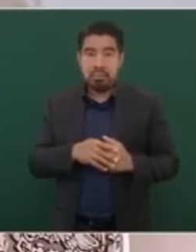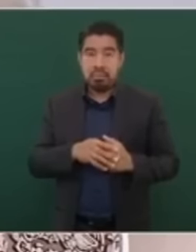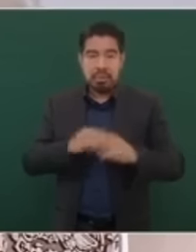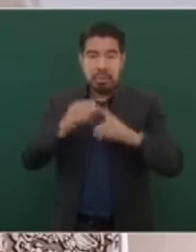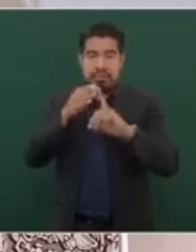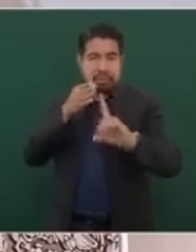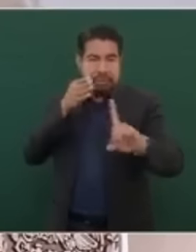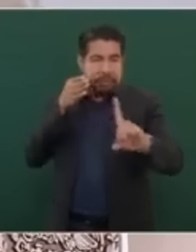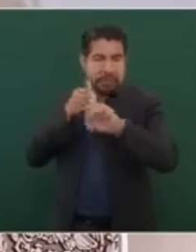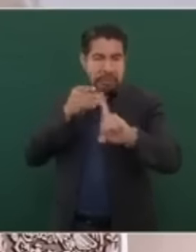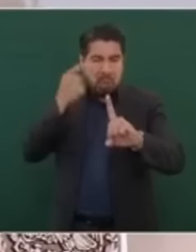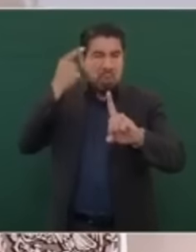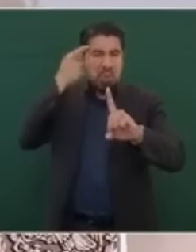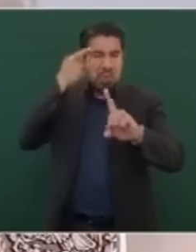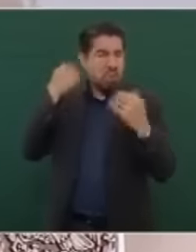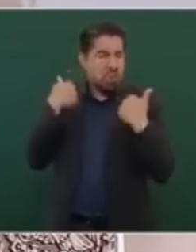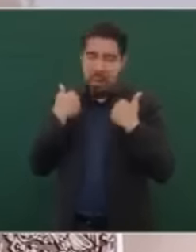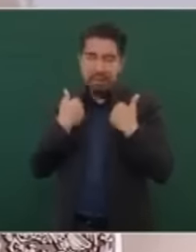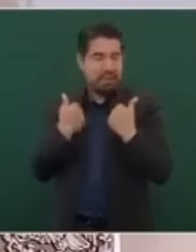conciencia.